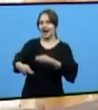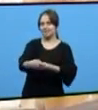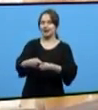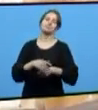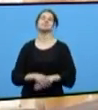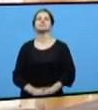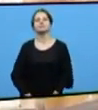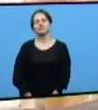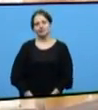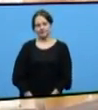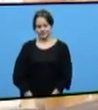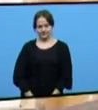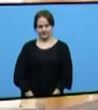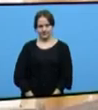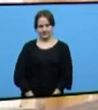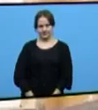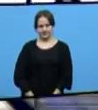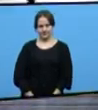mariñá.